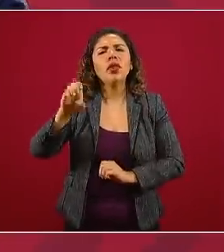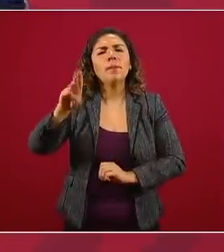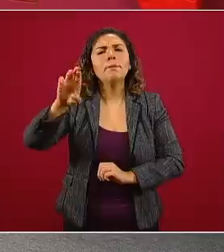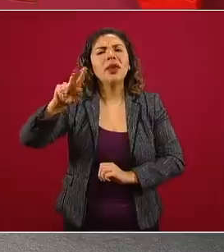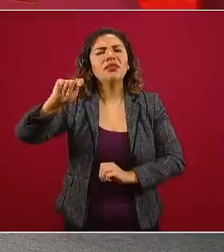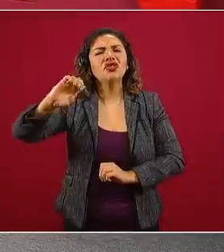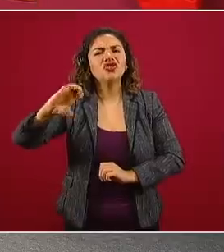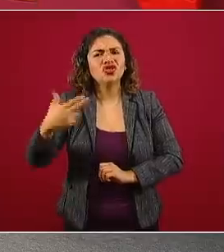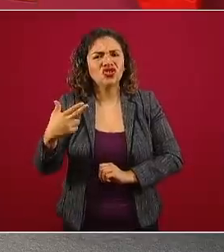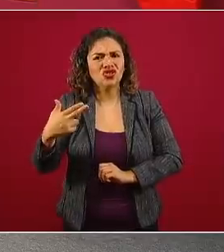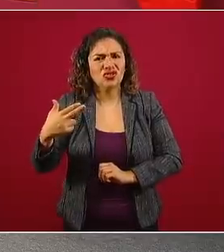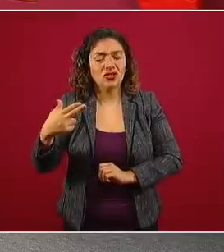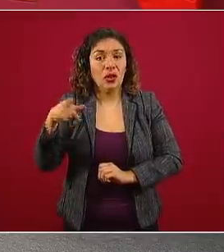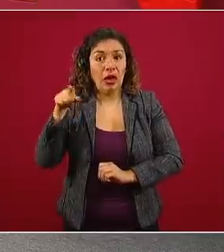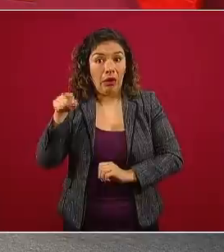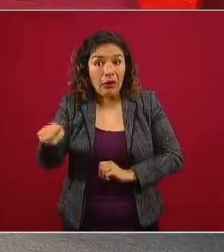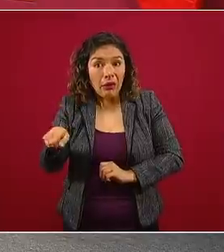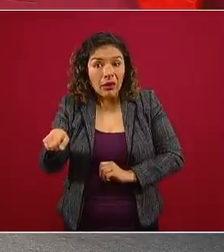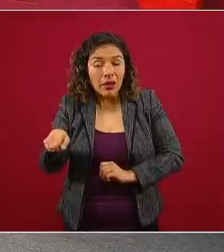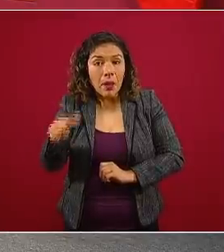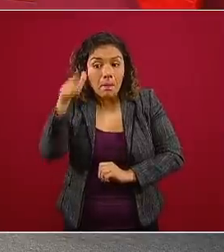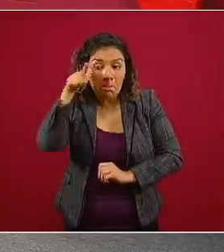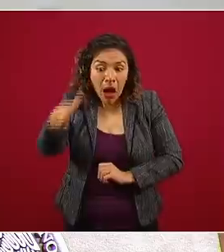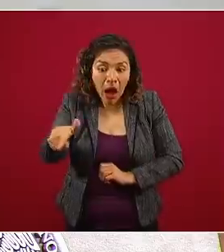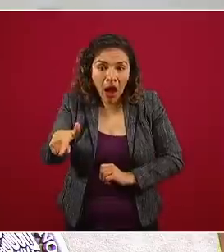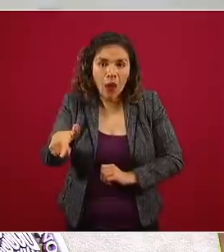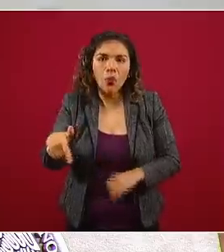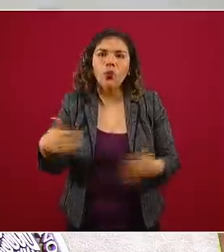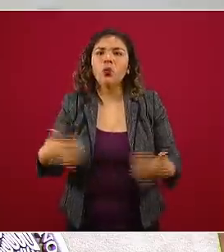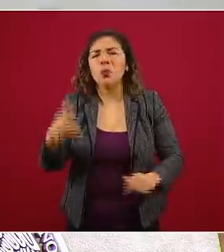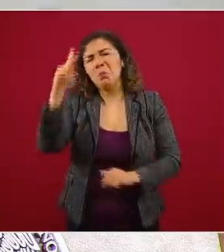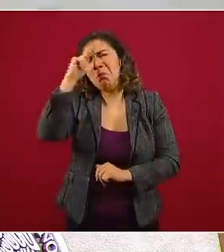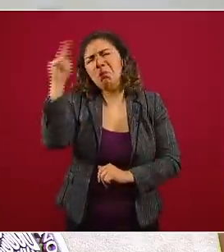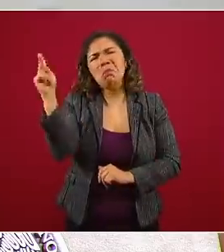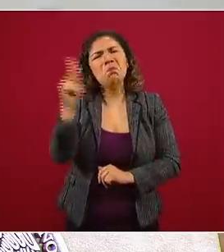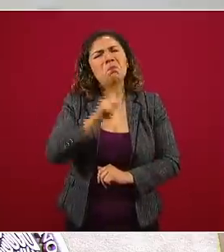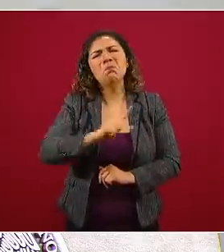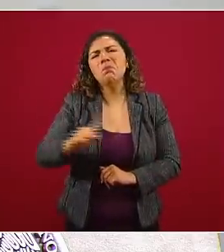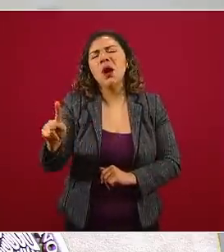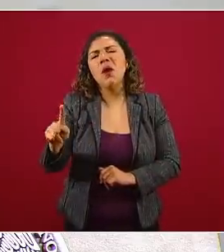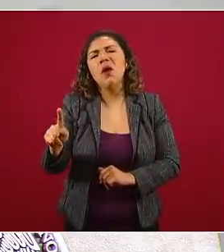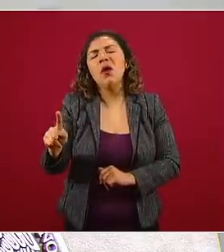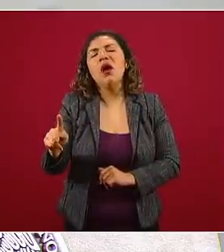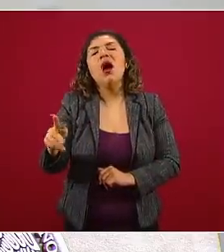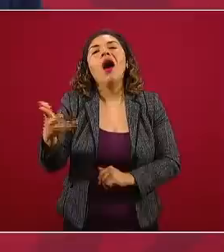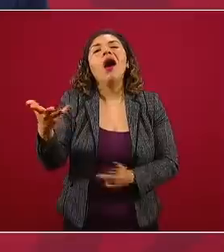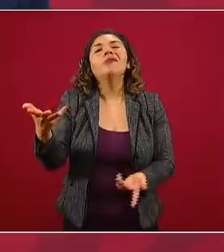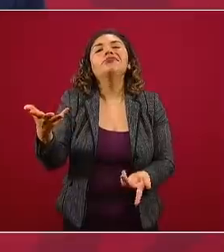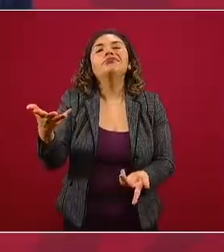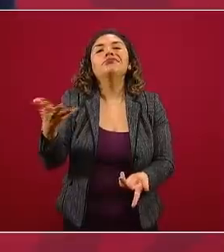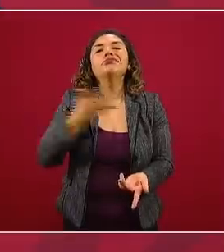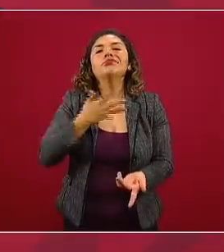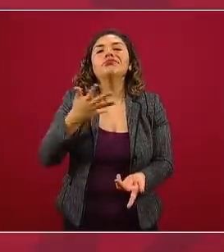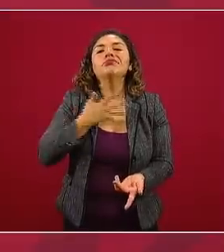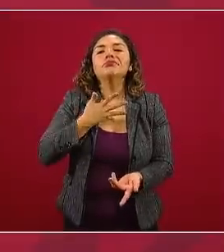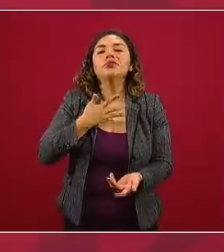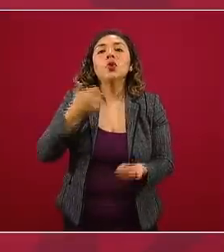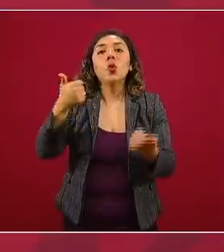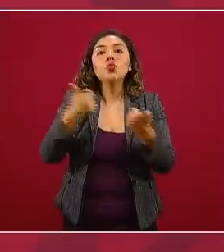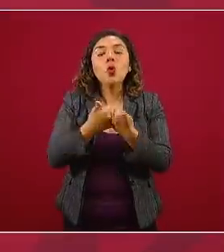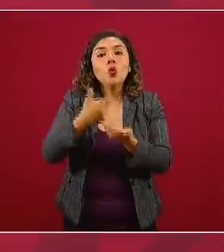y el colmo es que se